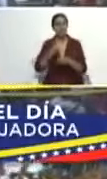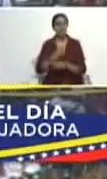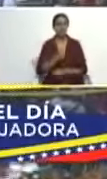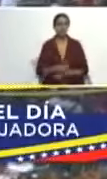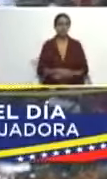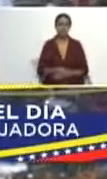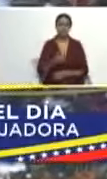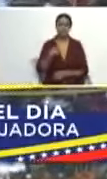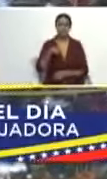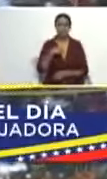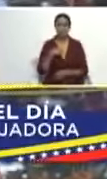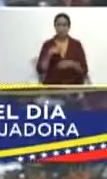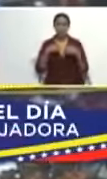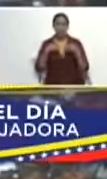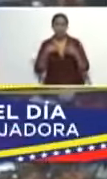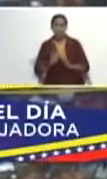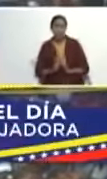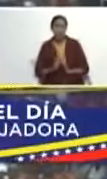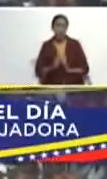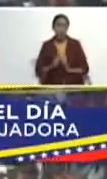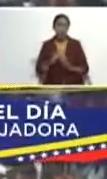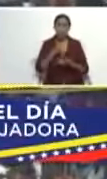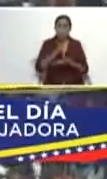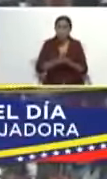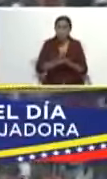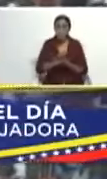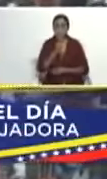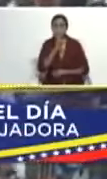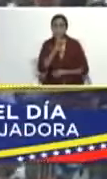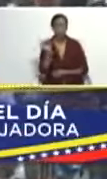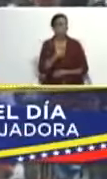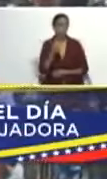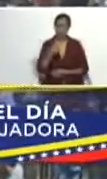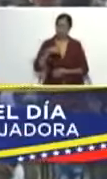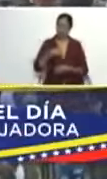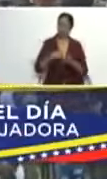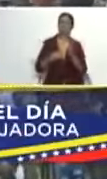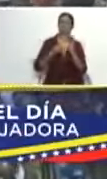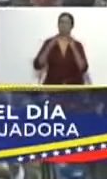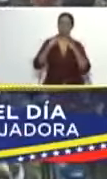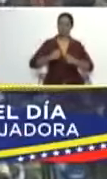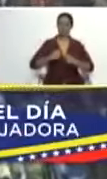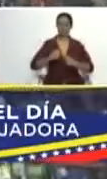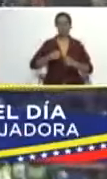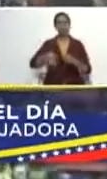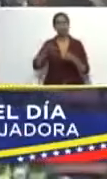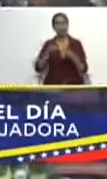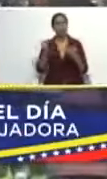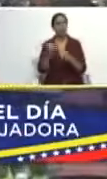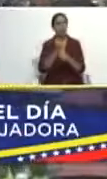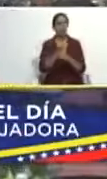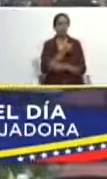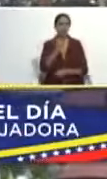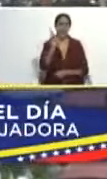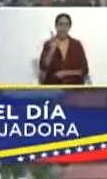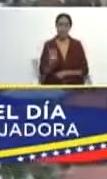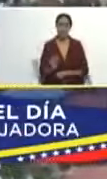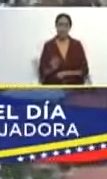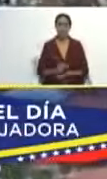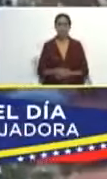no descansaremos los trabajadores de Guayana. Por eso yo los invito a